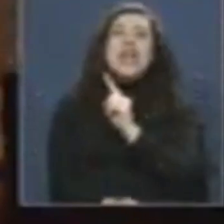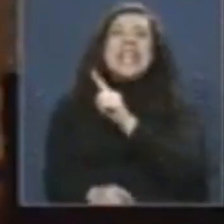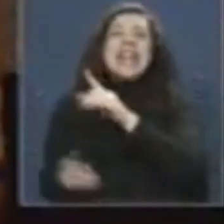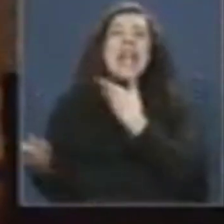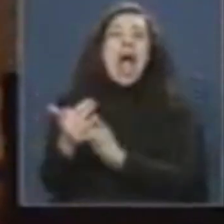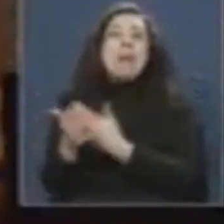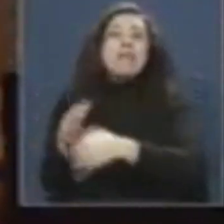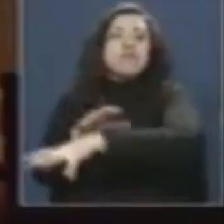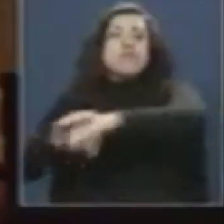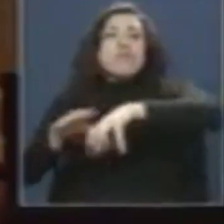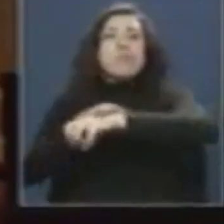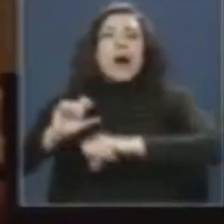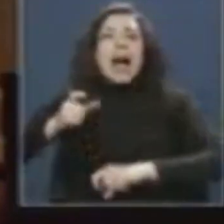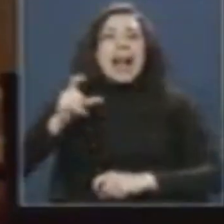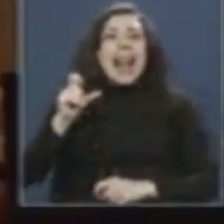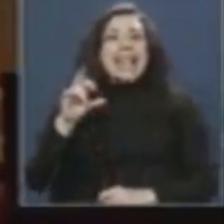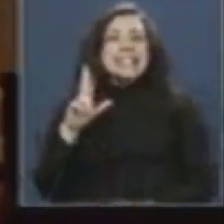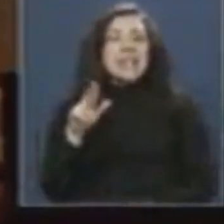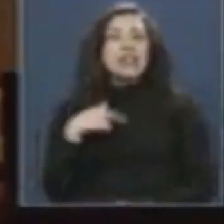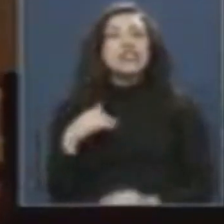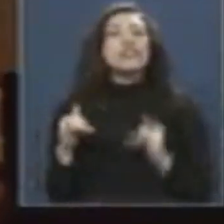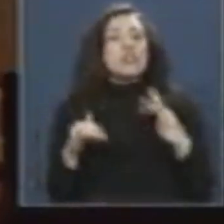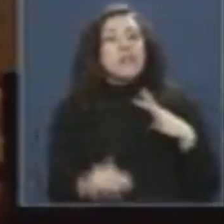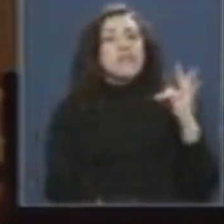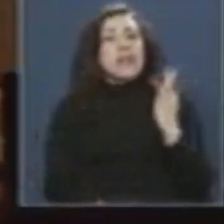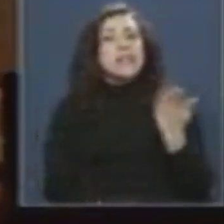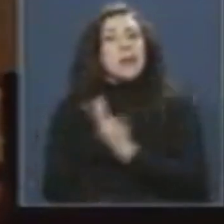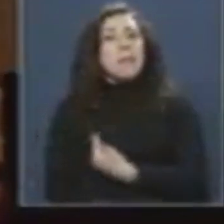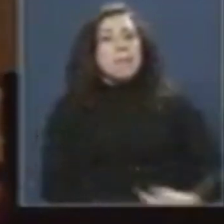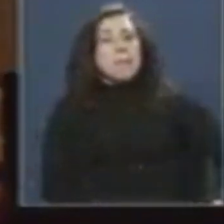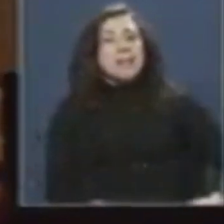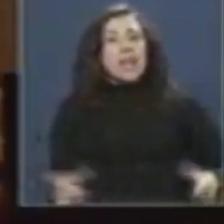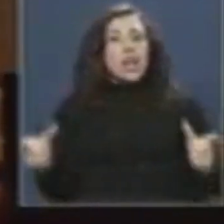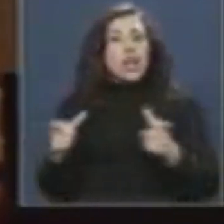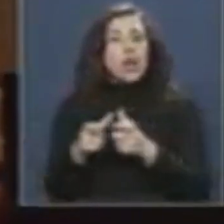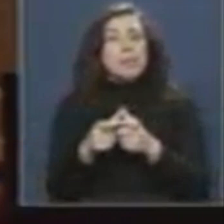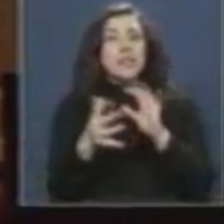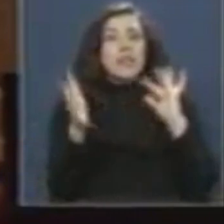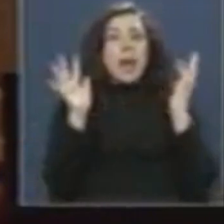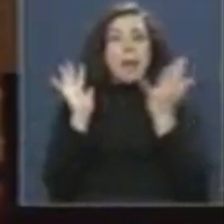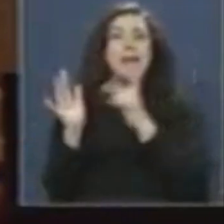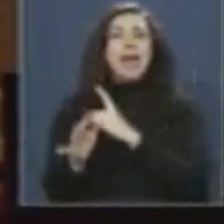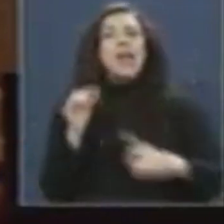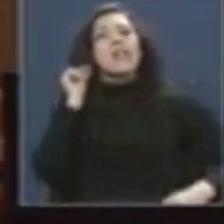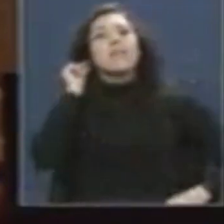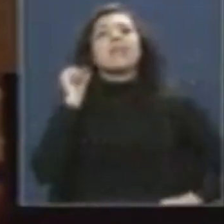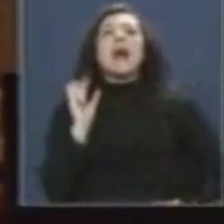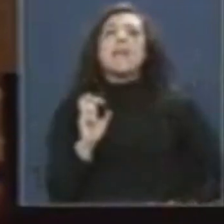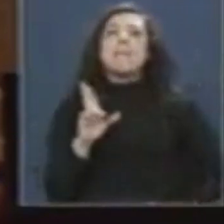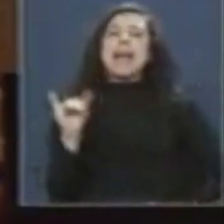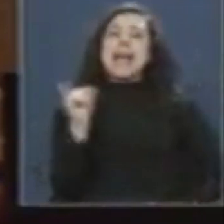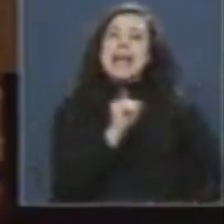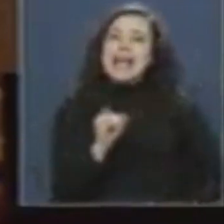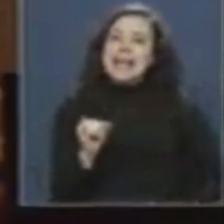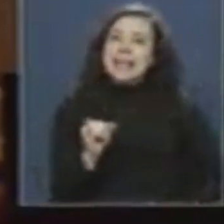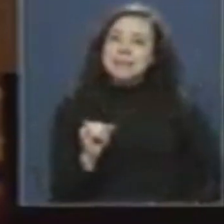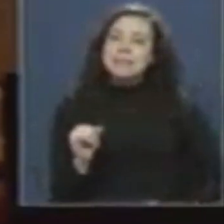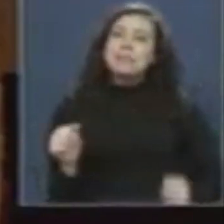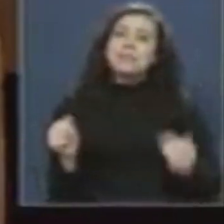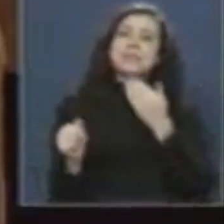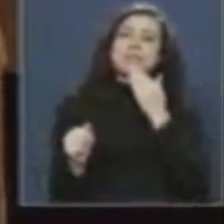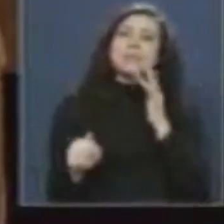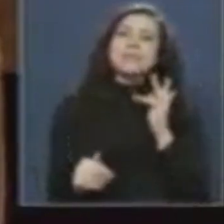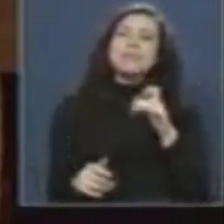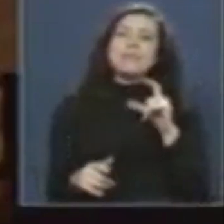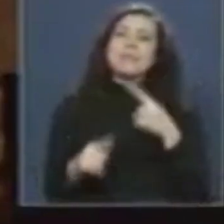glaciares. Por eso celebro que la presidenta de la Comisión de Medio Ambiente, la diputada Catalina Pérez, junto con